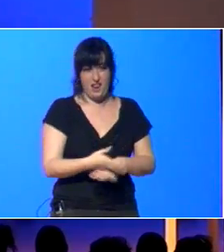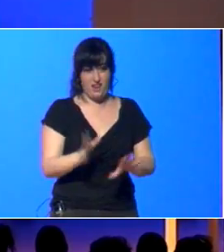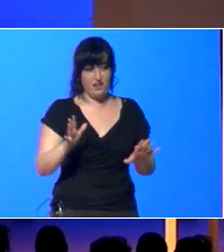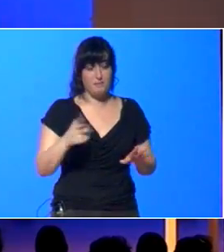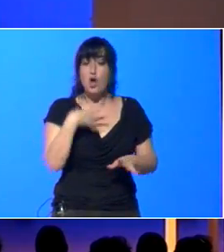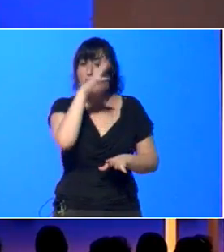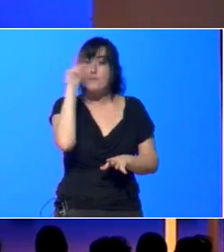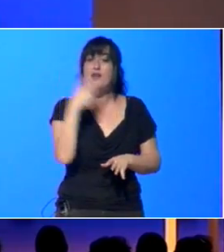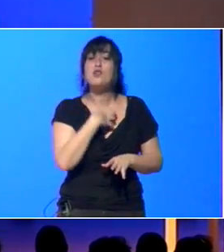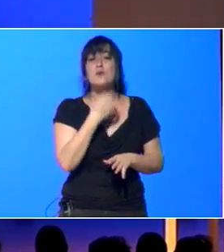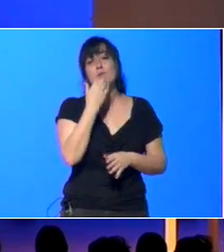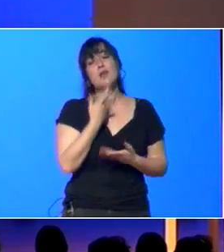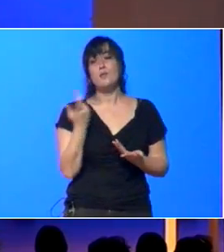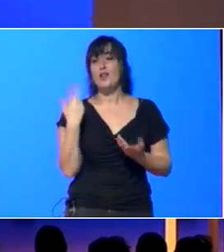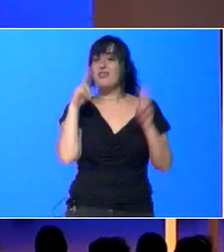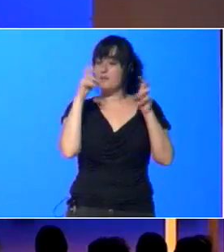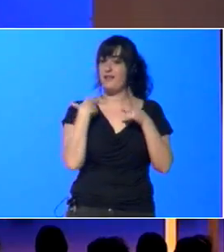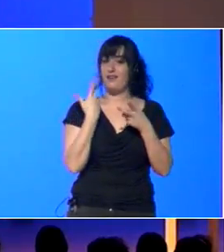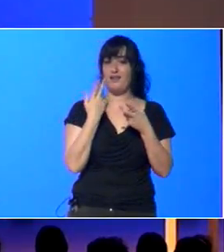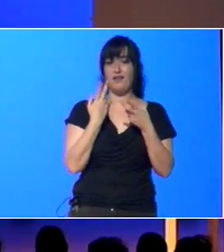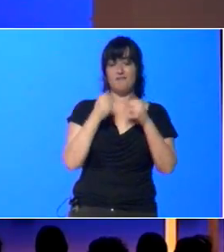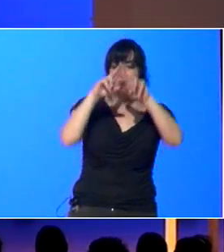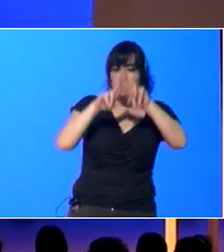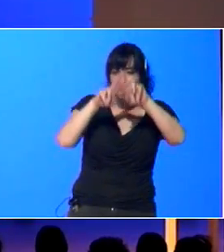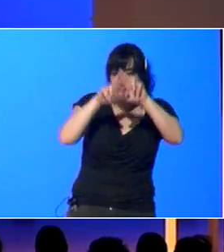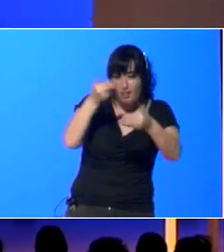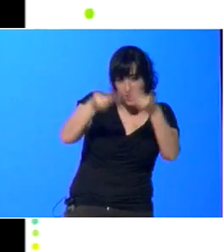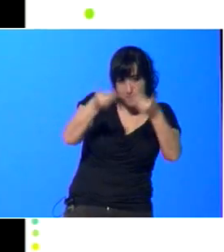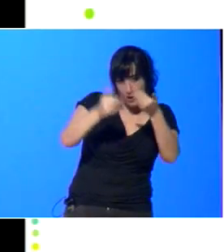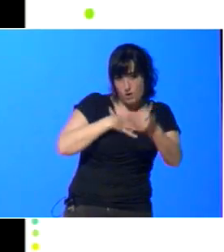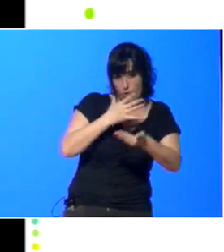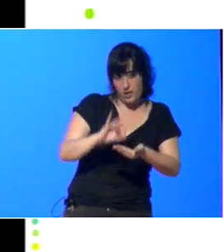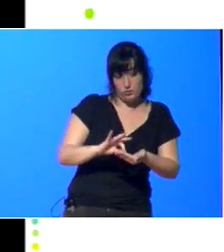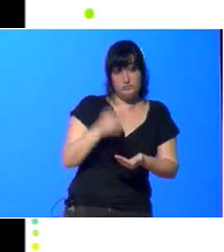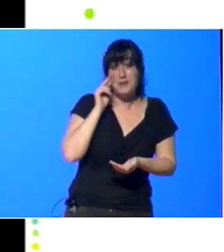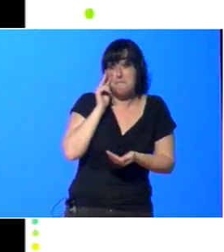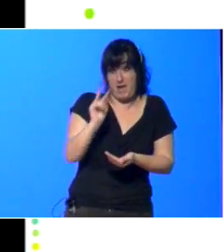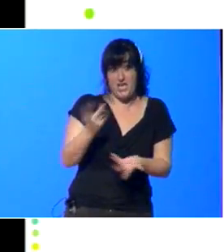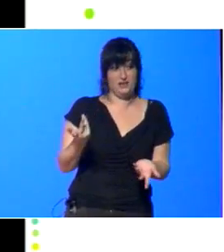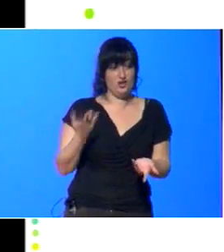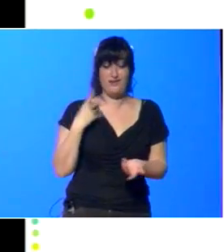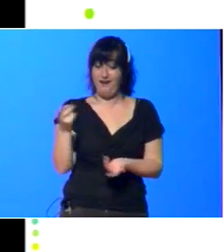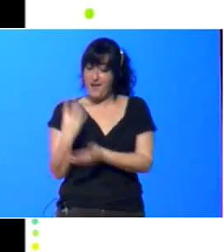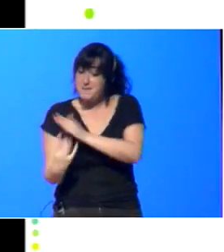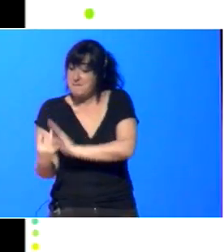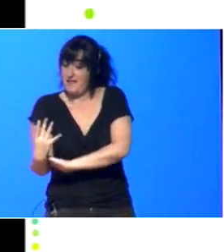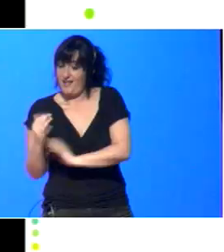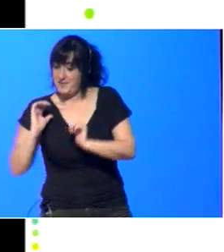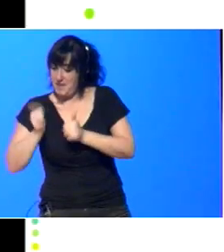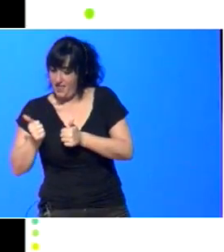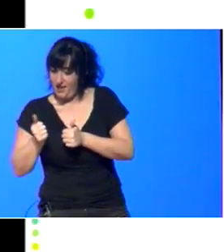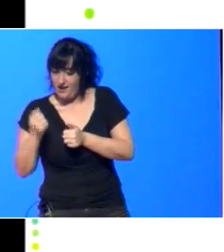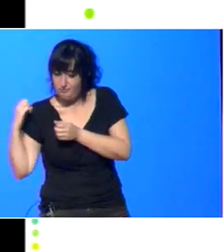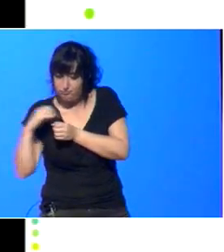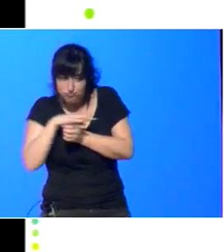como decíais antes, es evaluable, ¿vale? Ahí lo veis, nació de un sitio, ha llegado a otro. El claustro de profesores ahora